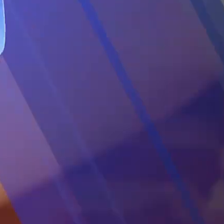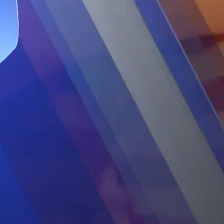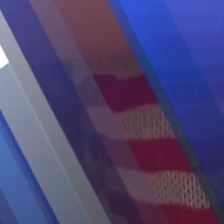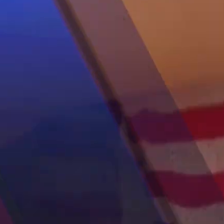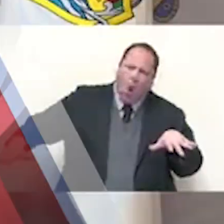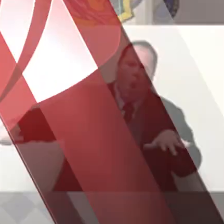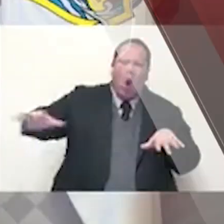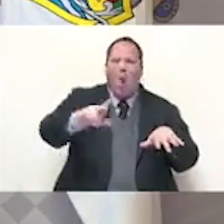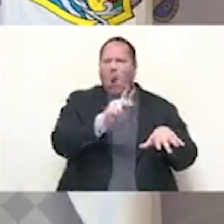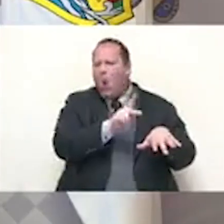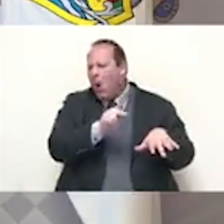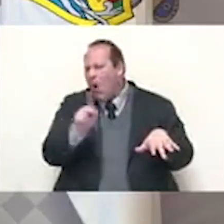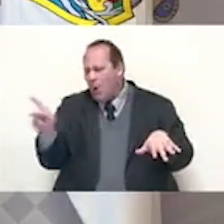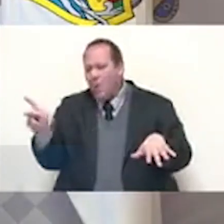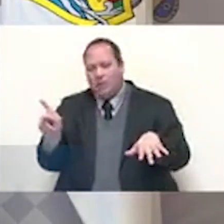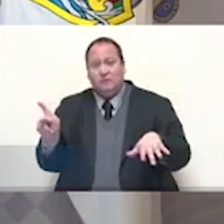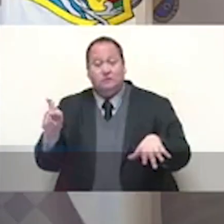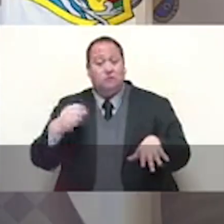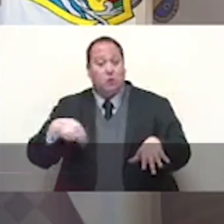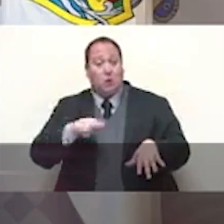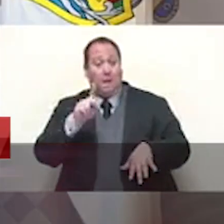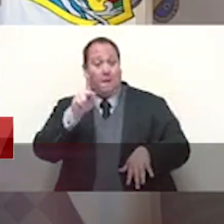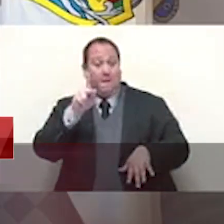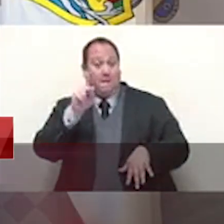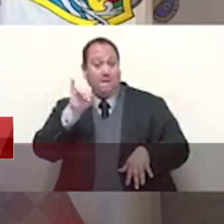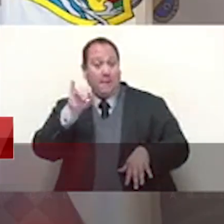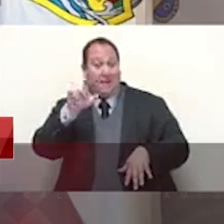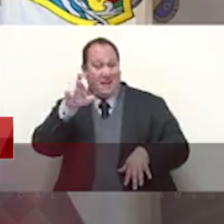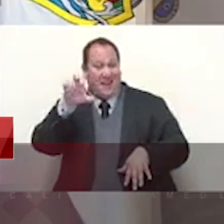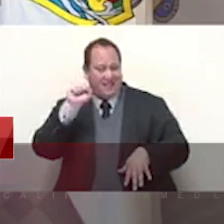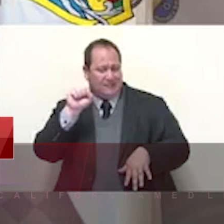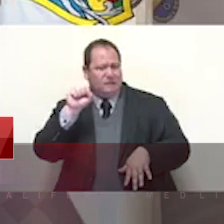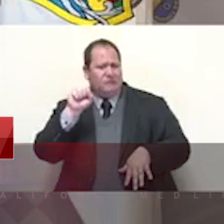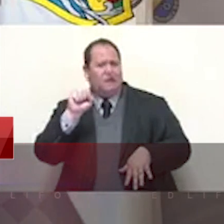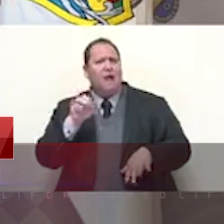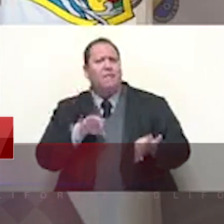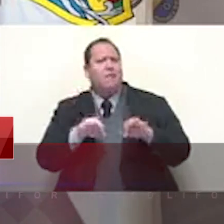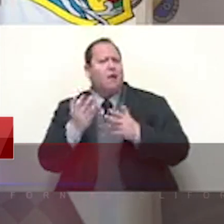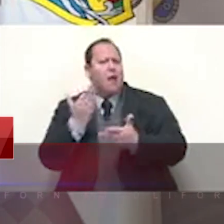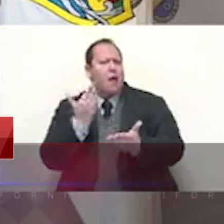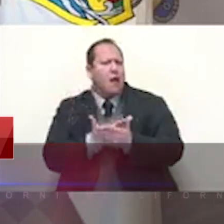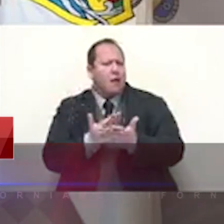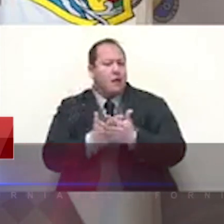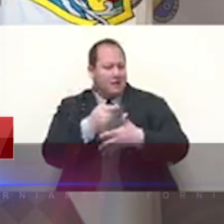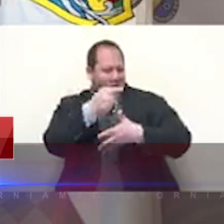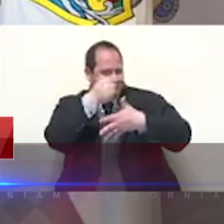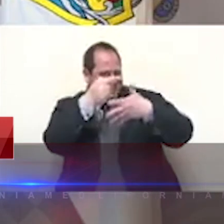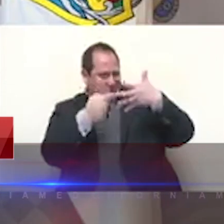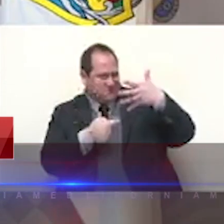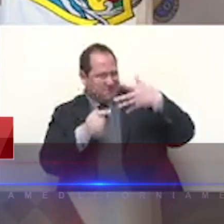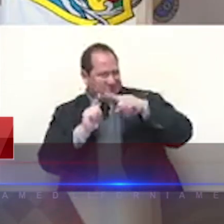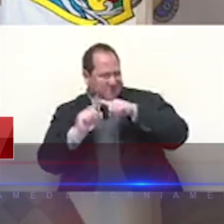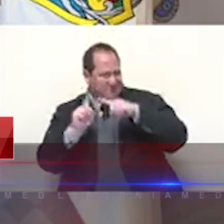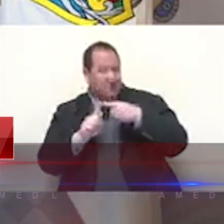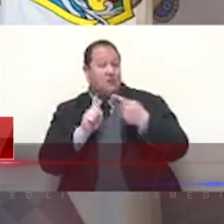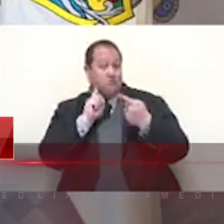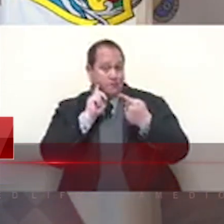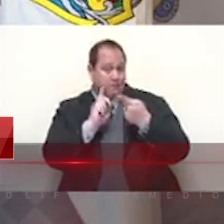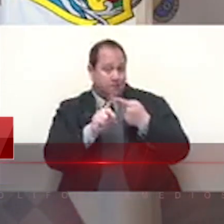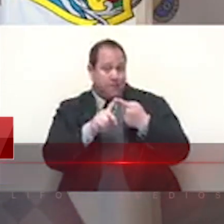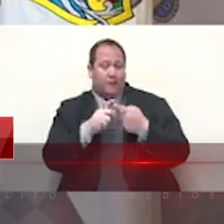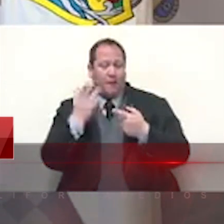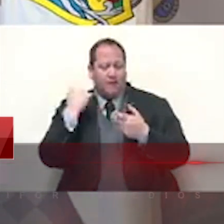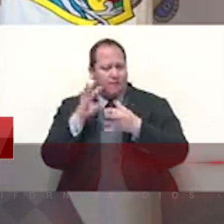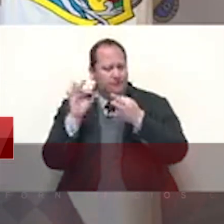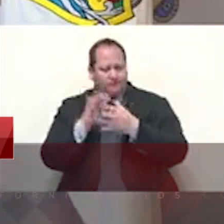economía y paz. En Pilares estamos sustentando nuestro trabajo en cinco ejes distintos. Uno de ellos,